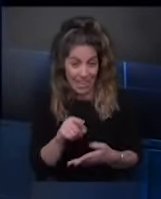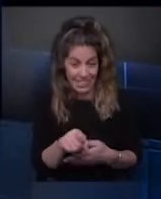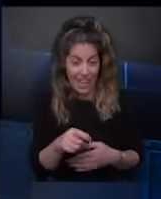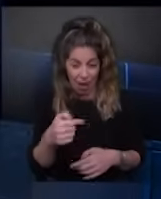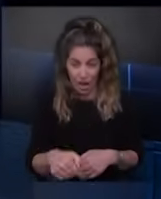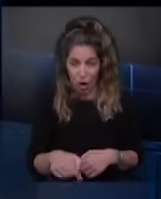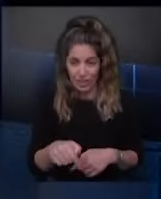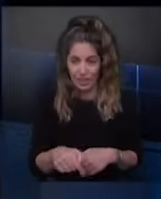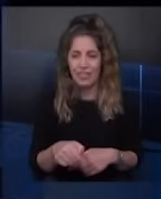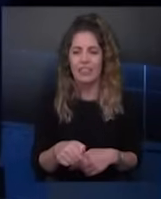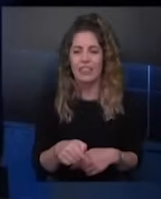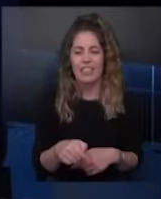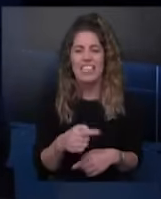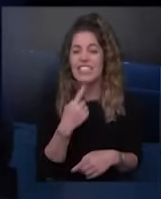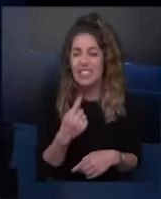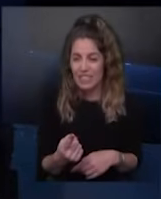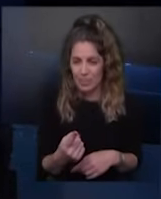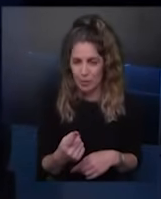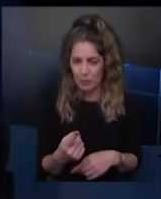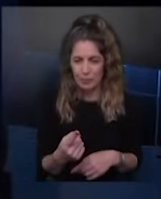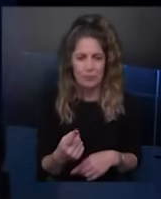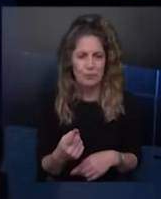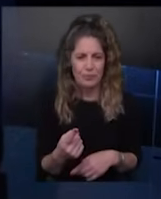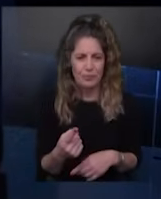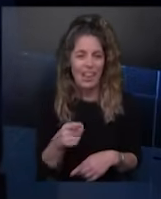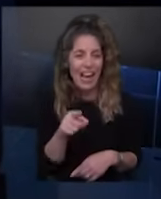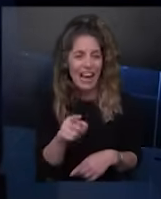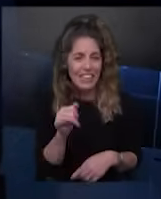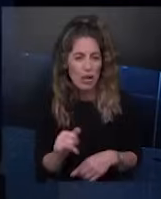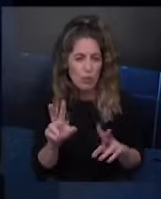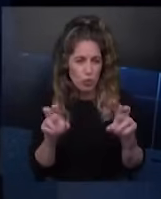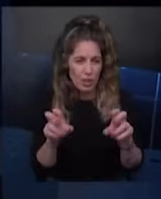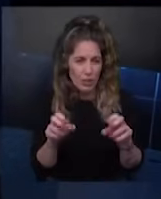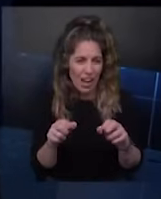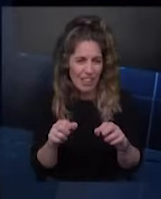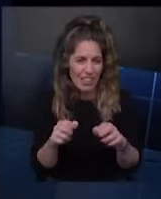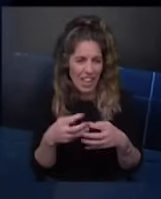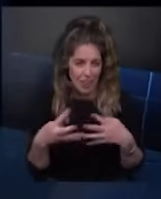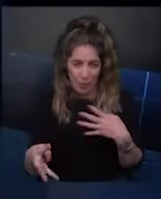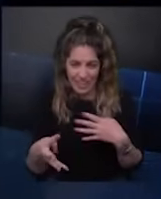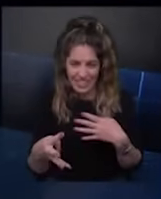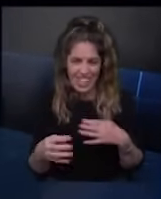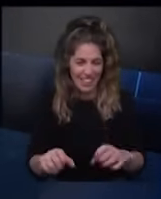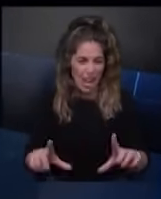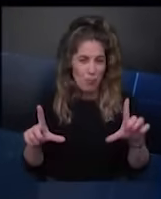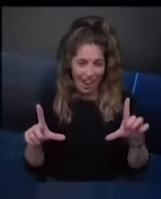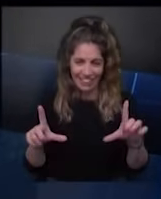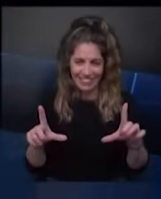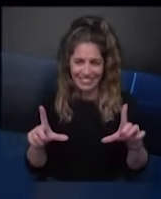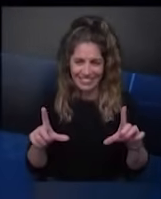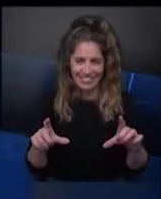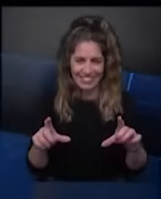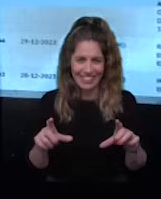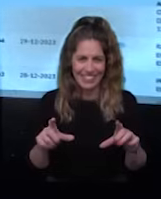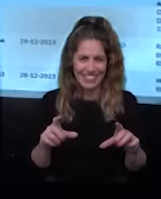abajo se dice que eh No sé acá tenemos un temita con la transparencia de la propia imagen la mandé en Baja